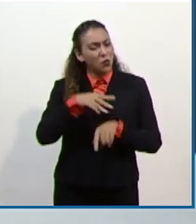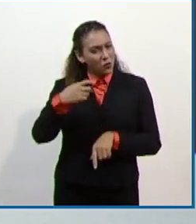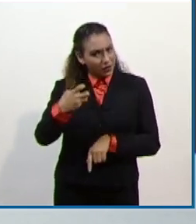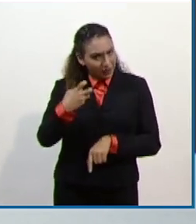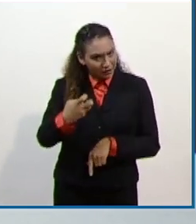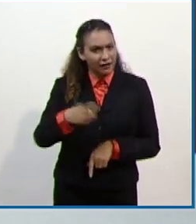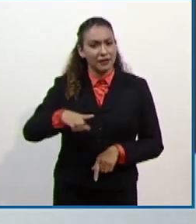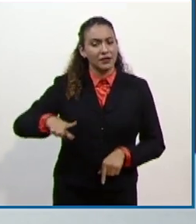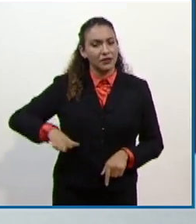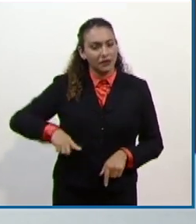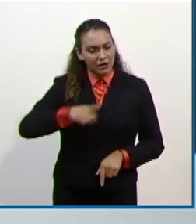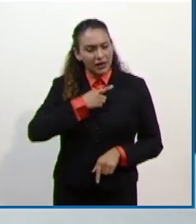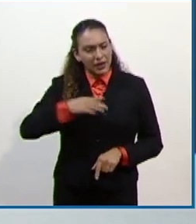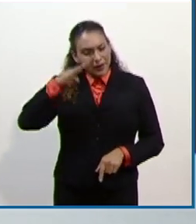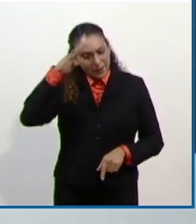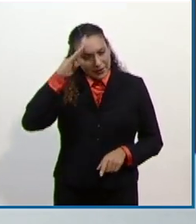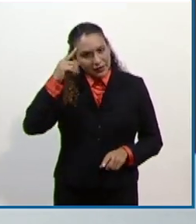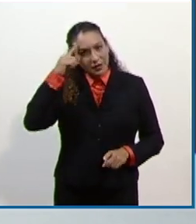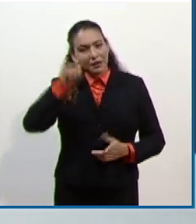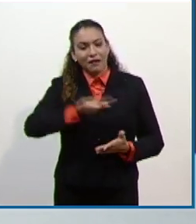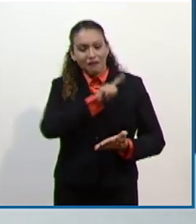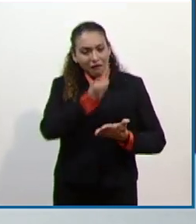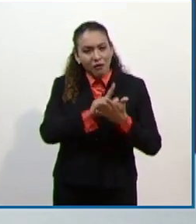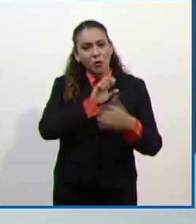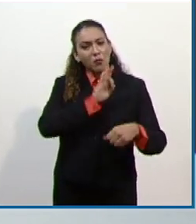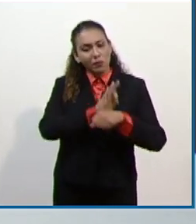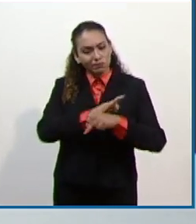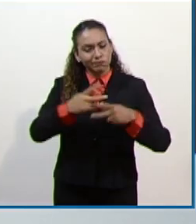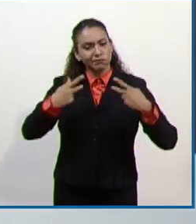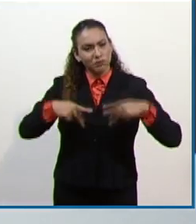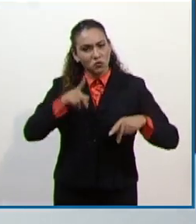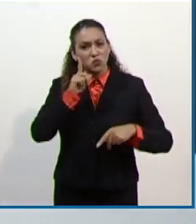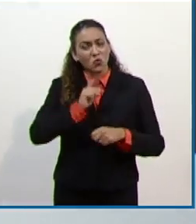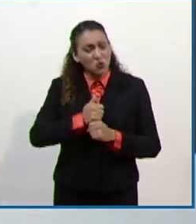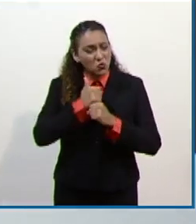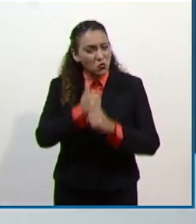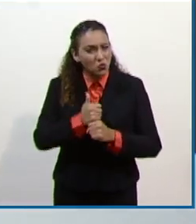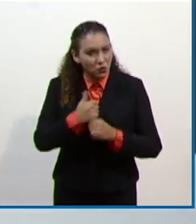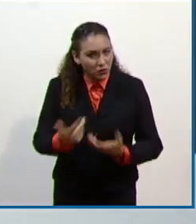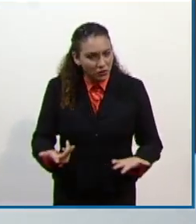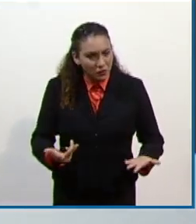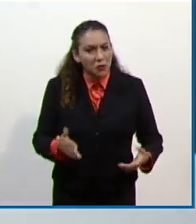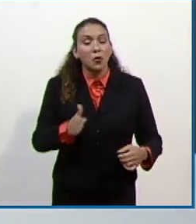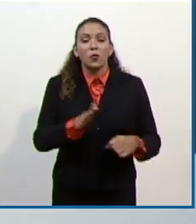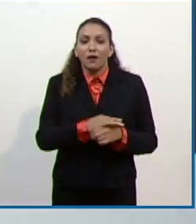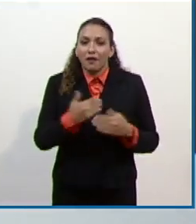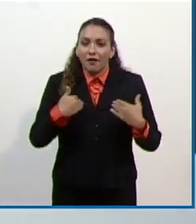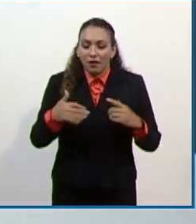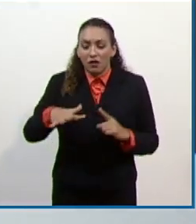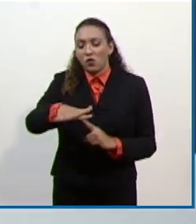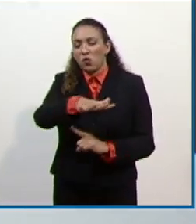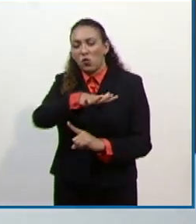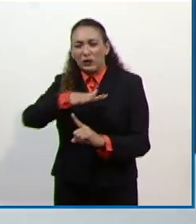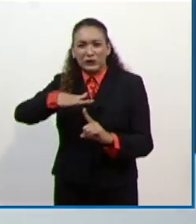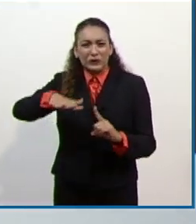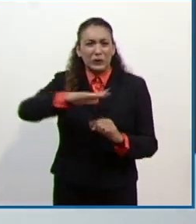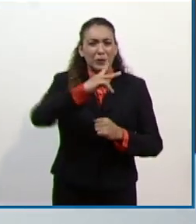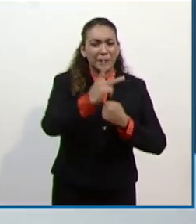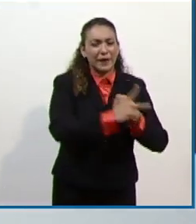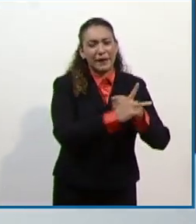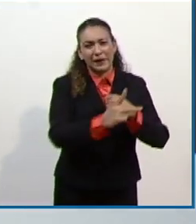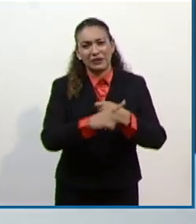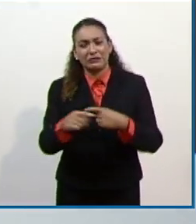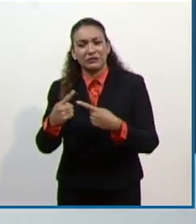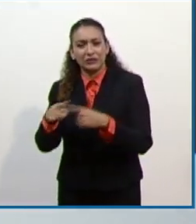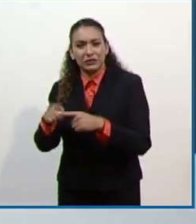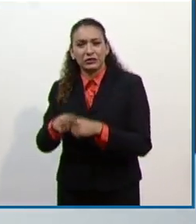integral, estructural, interseccional, atendiendo precisamente a causas y contextos y comprendiendo además la complejidad de las redes